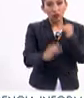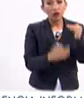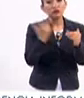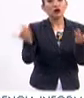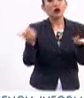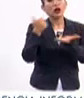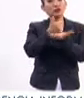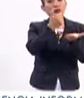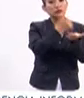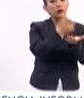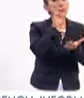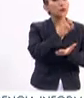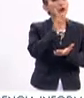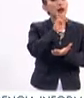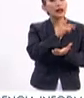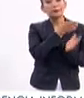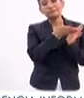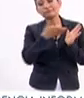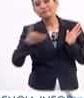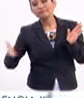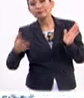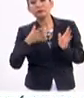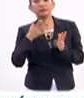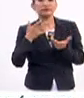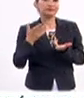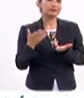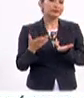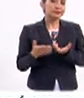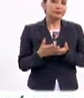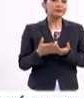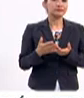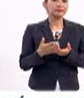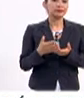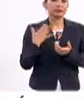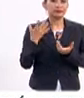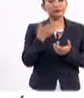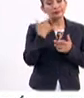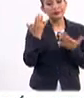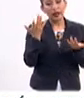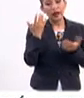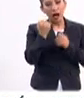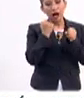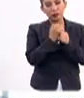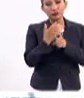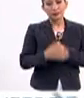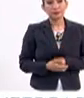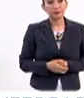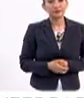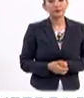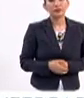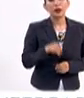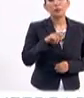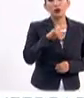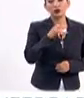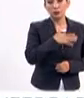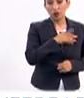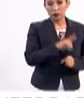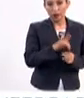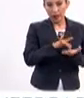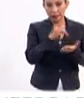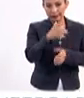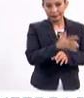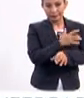las contribuciones que han hecho las mujeres a lo largo y ancho a lo largo de nuestras décadas. Así que, Mauricio, buenos días, gracias